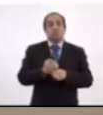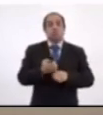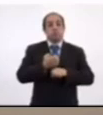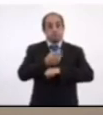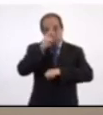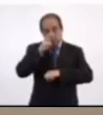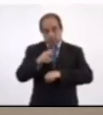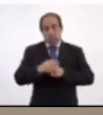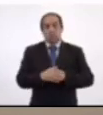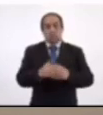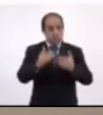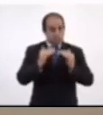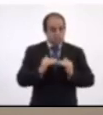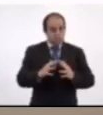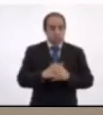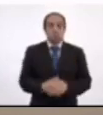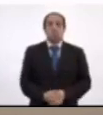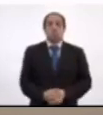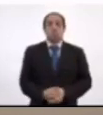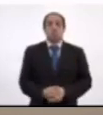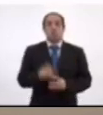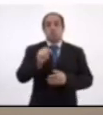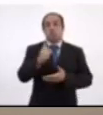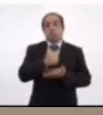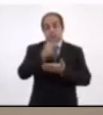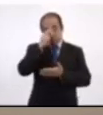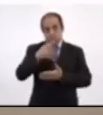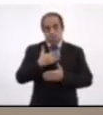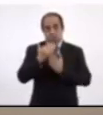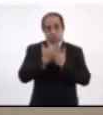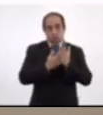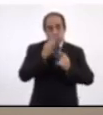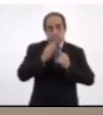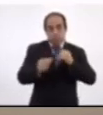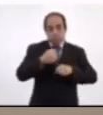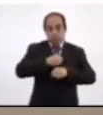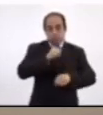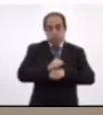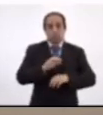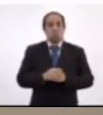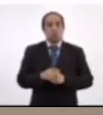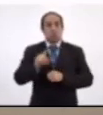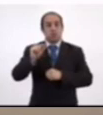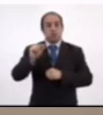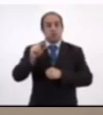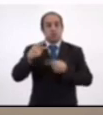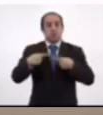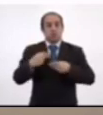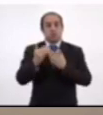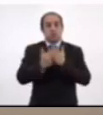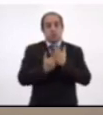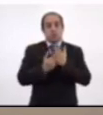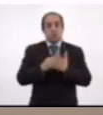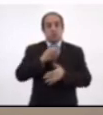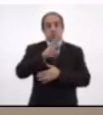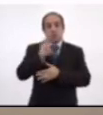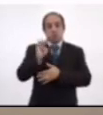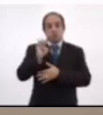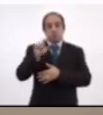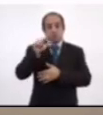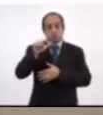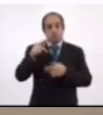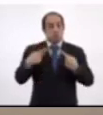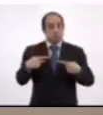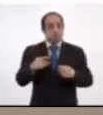Siguiente. También para la Ciudad de México tenemos una reducción en esta última semana, en este caso 70 personas menos, y fueron ya 418